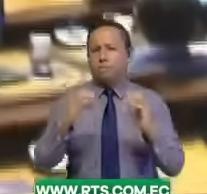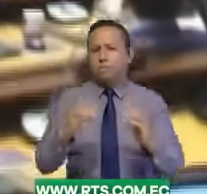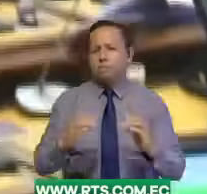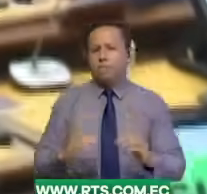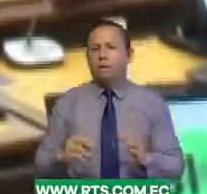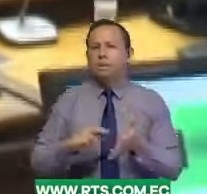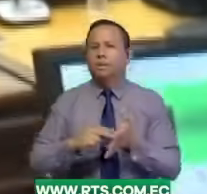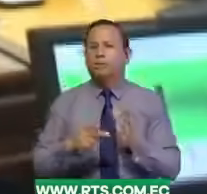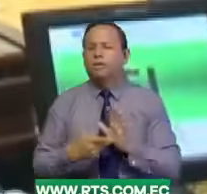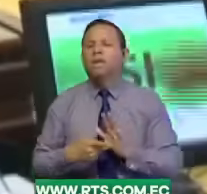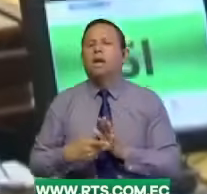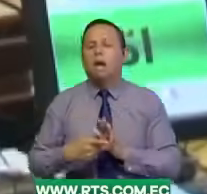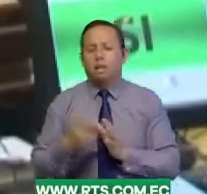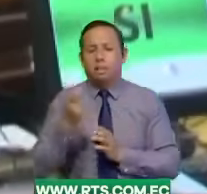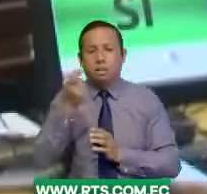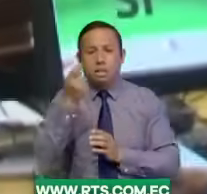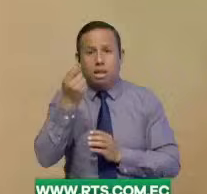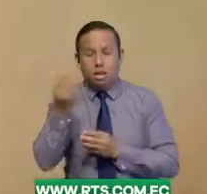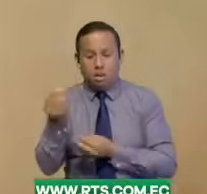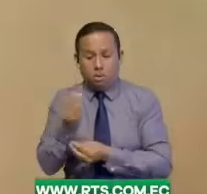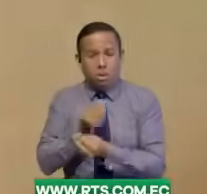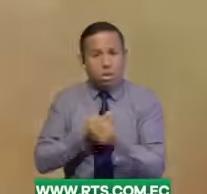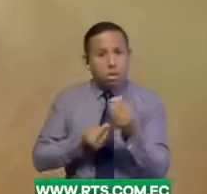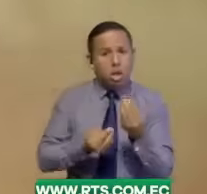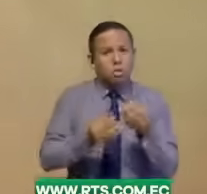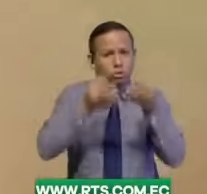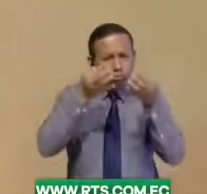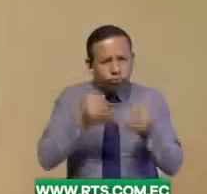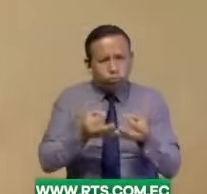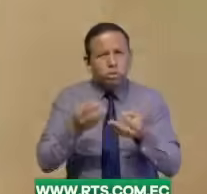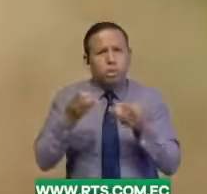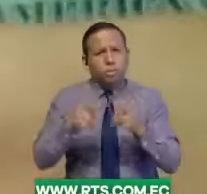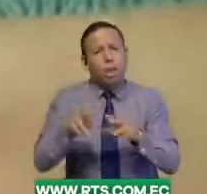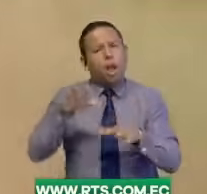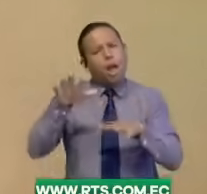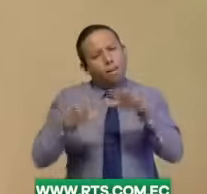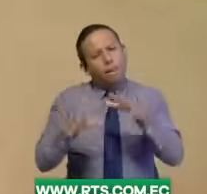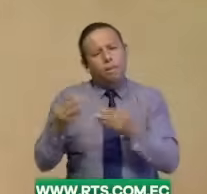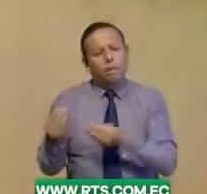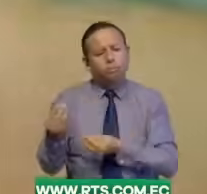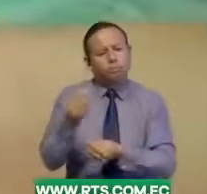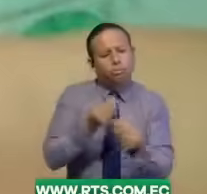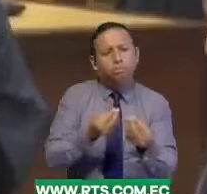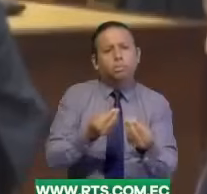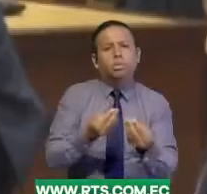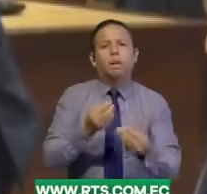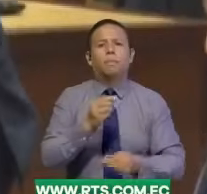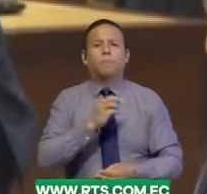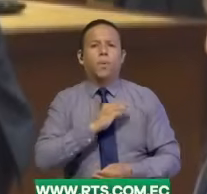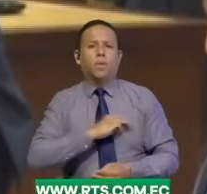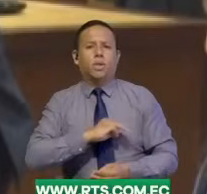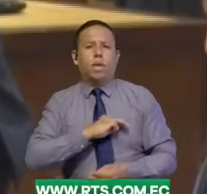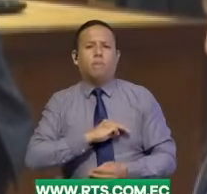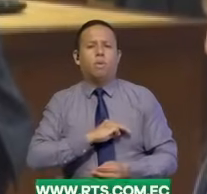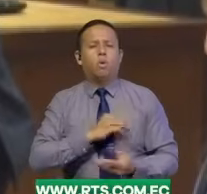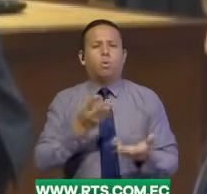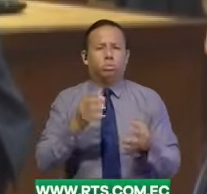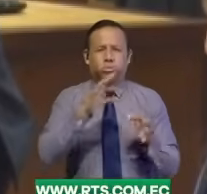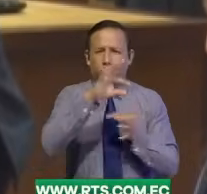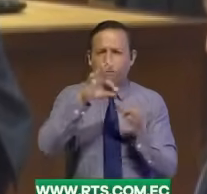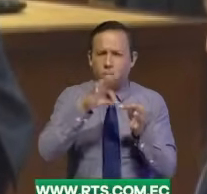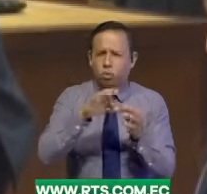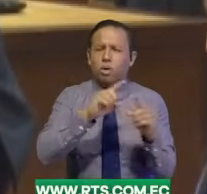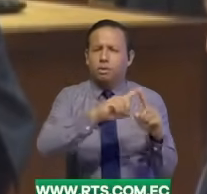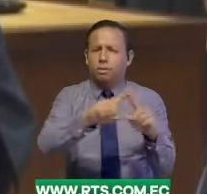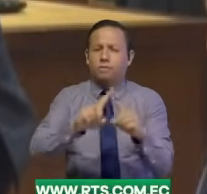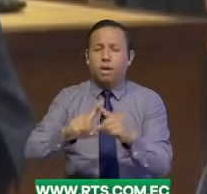asignación permanente y no permanente de ingresos a los gobiernos autónomos descentralizados. El proyecto de ley, según el presidente